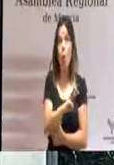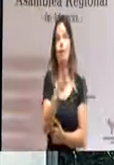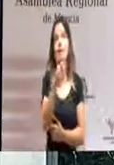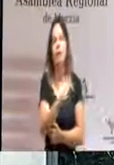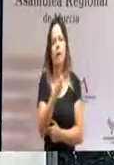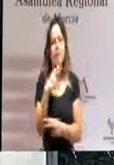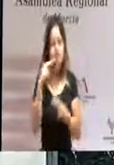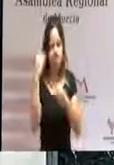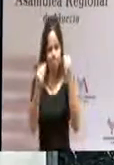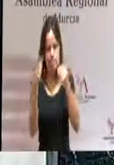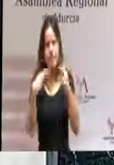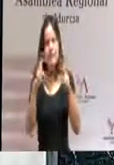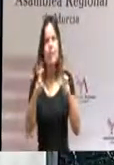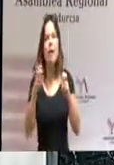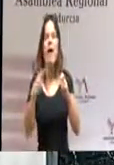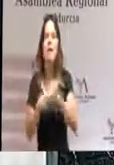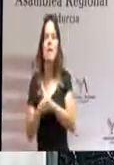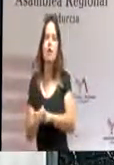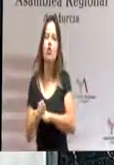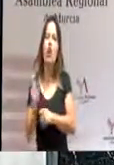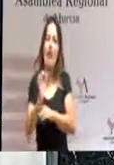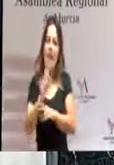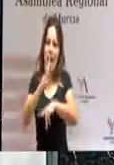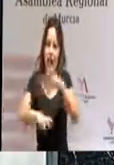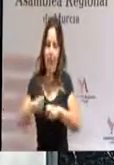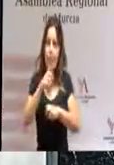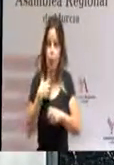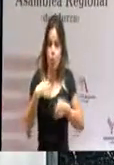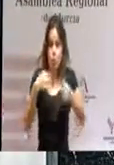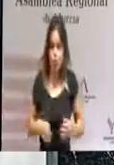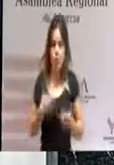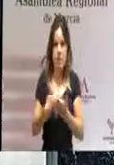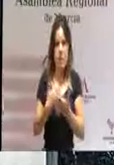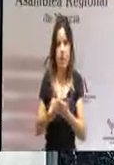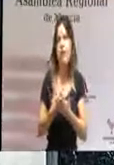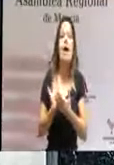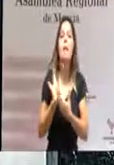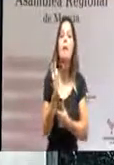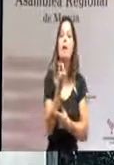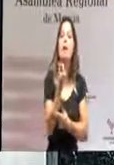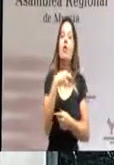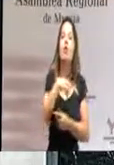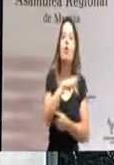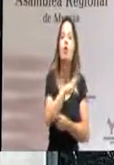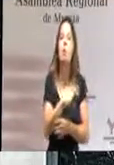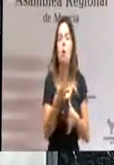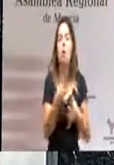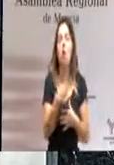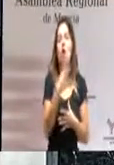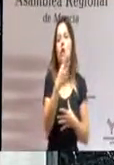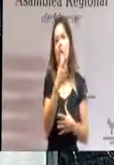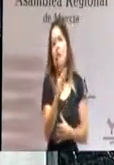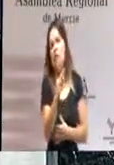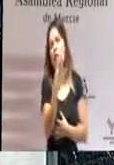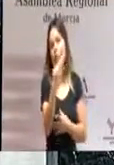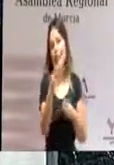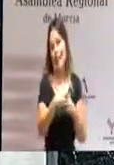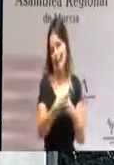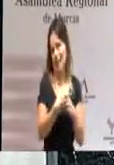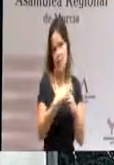las inversiones en energía renovable para garantizar que el precio del metro cúbico cae en torno a los 30-40 céntimos.